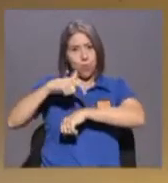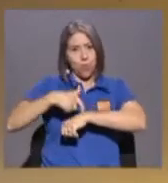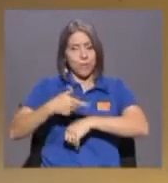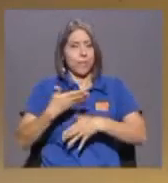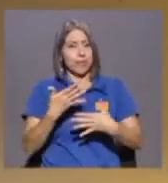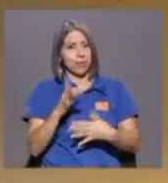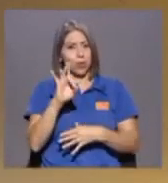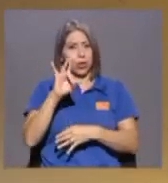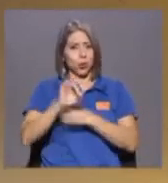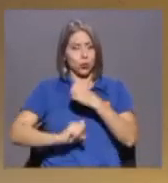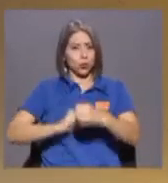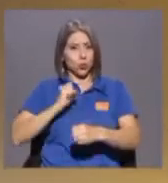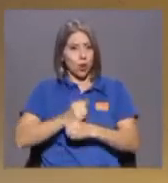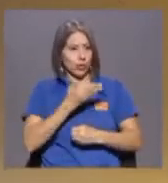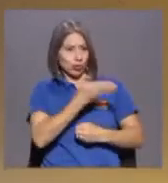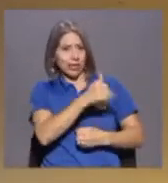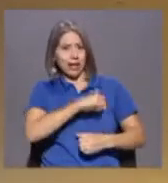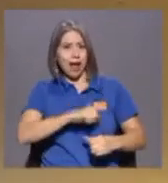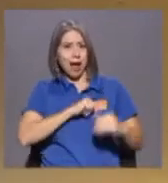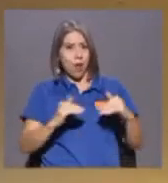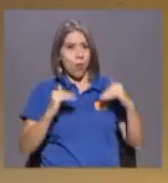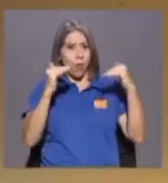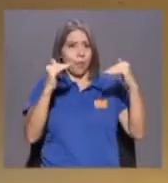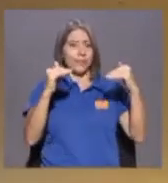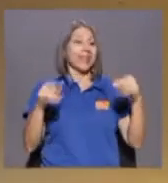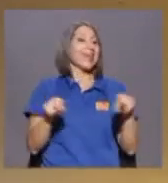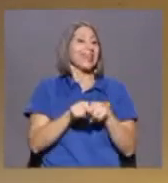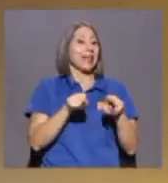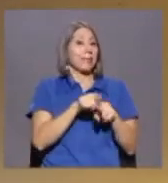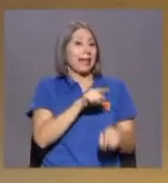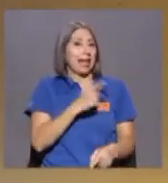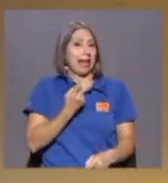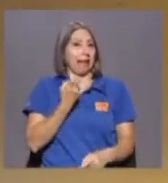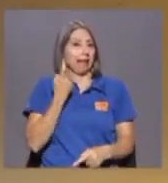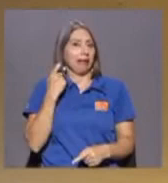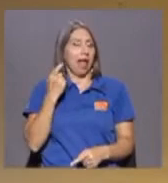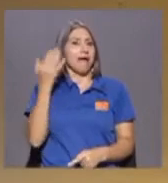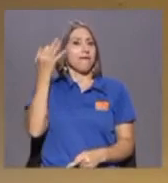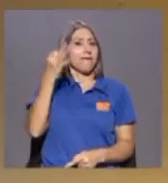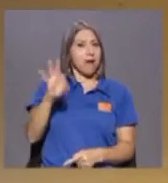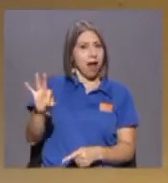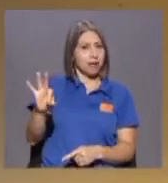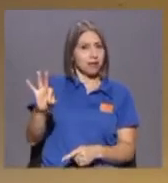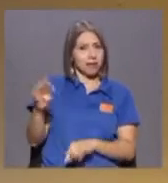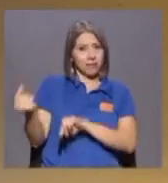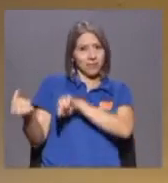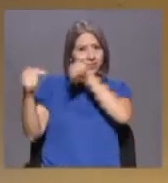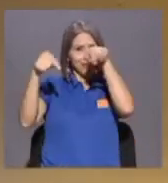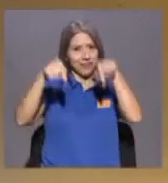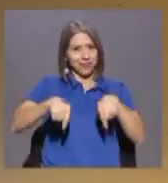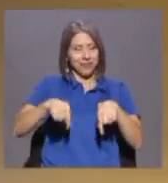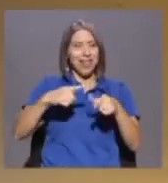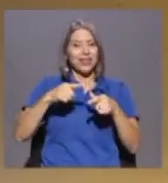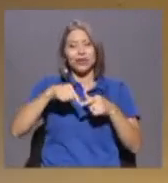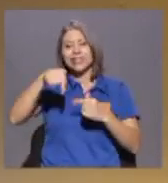esos 8 años, y también viene regresando de Francia, y esto nos lleva al programa de hoy.